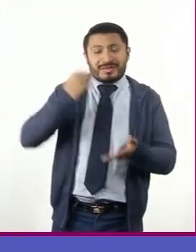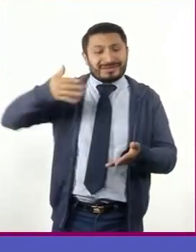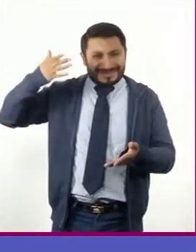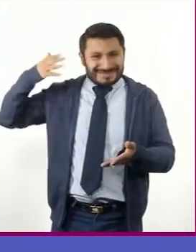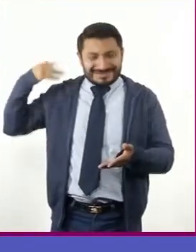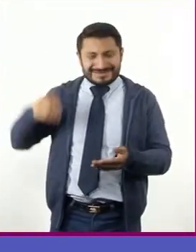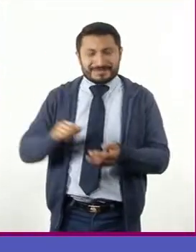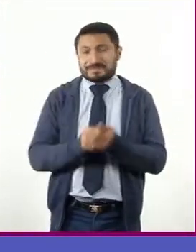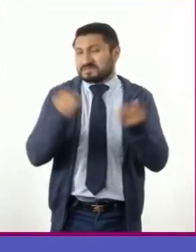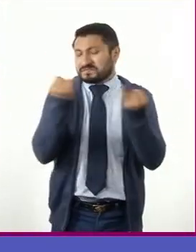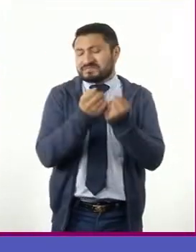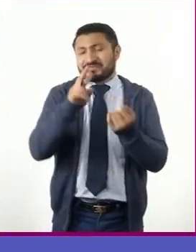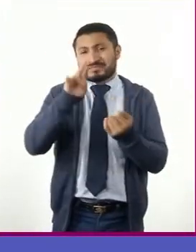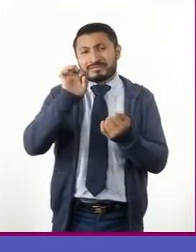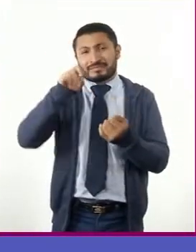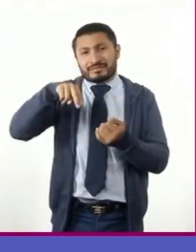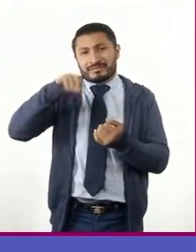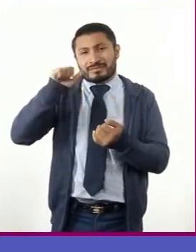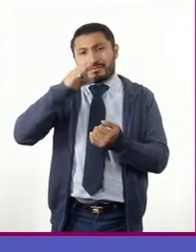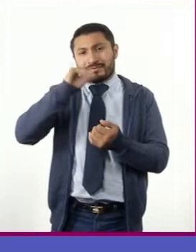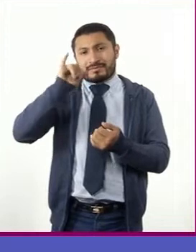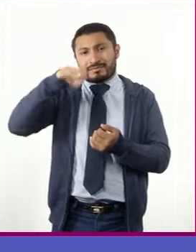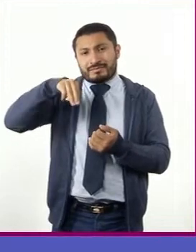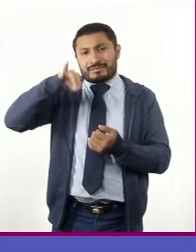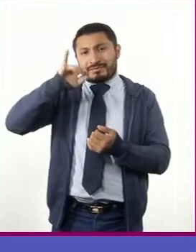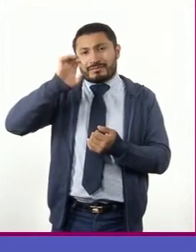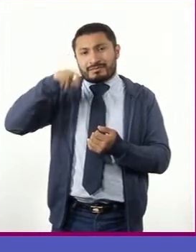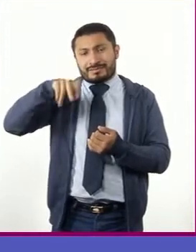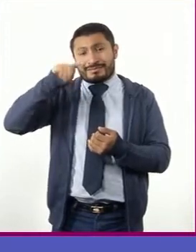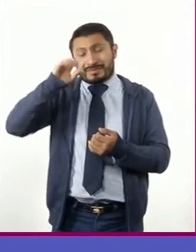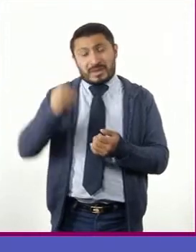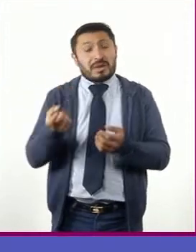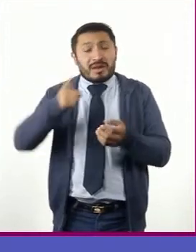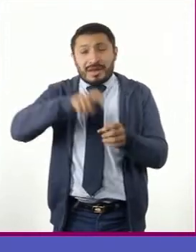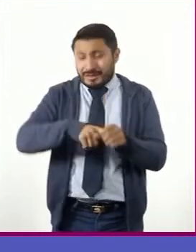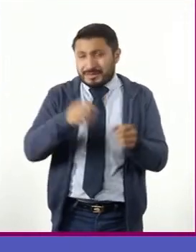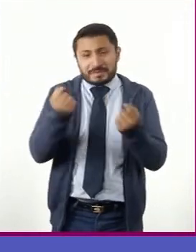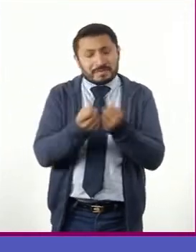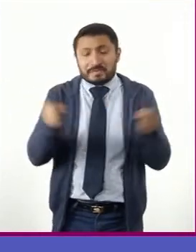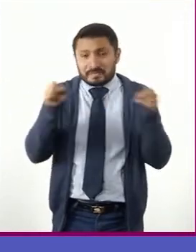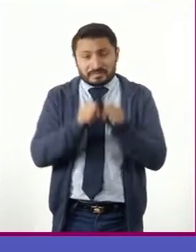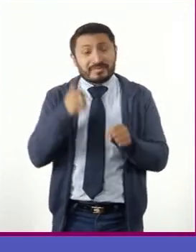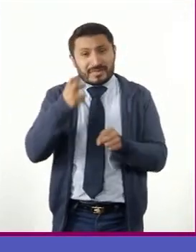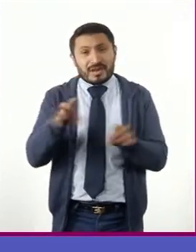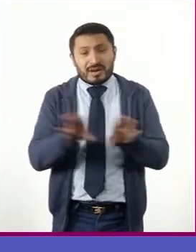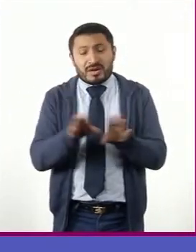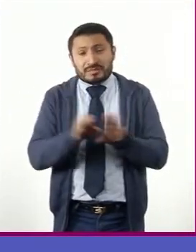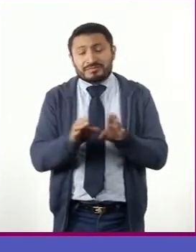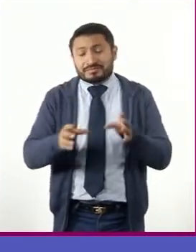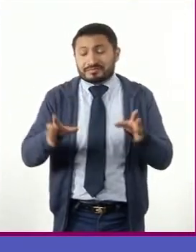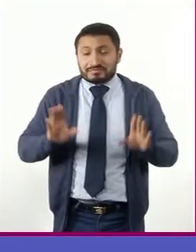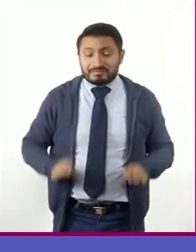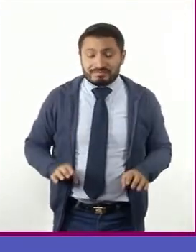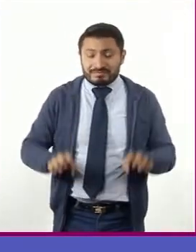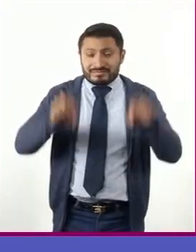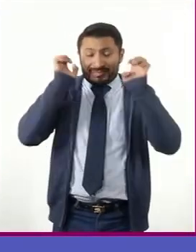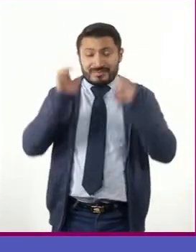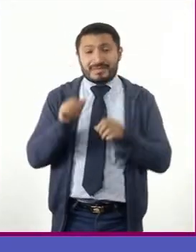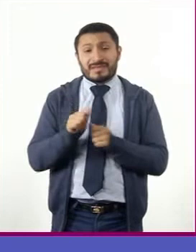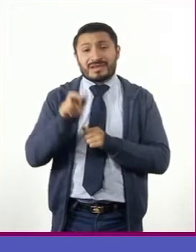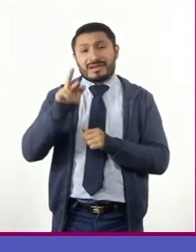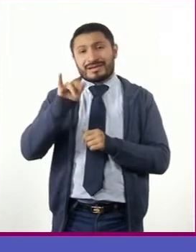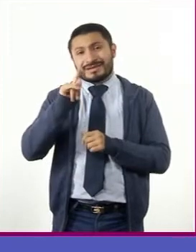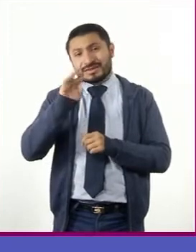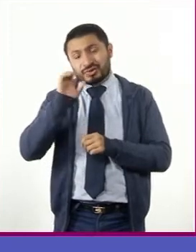del Renacimiento, y que pertenece a esta sociedad y que lo vemos muy claramente en esta relación criados con aristocracia, es el personaje